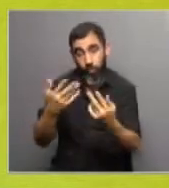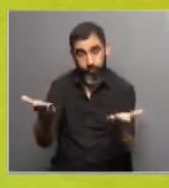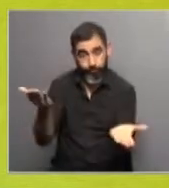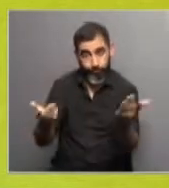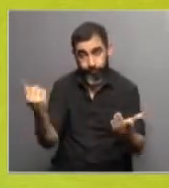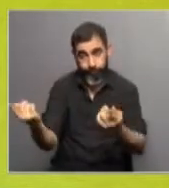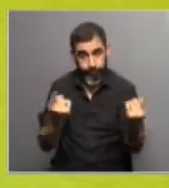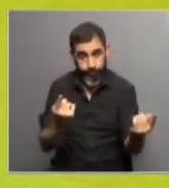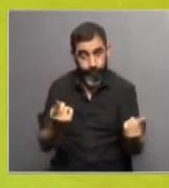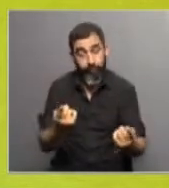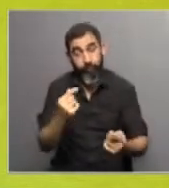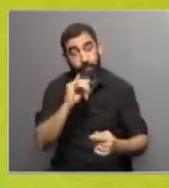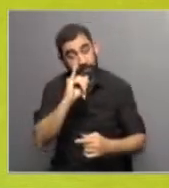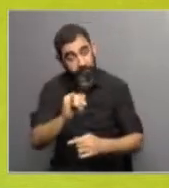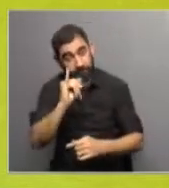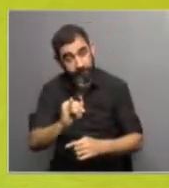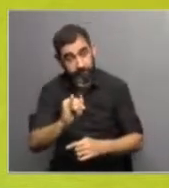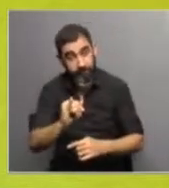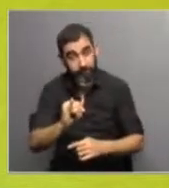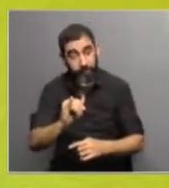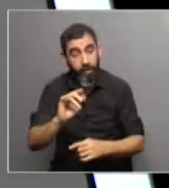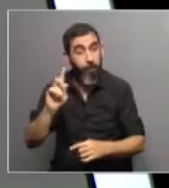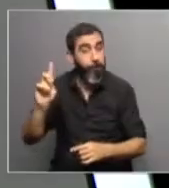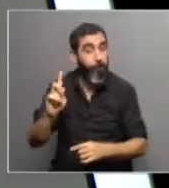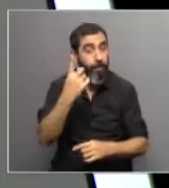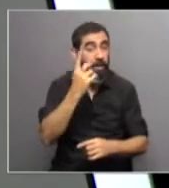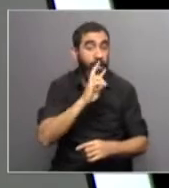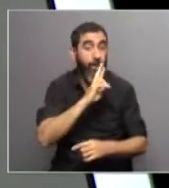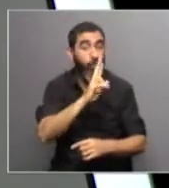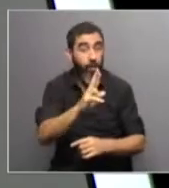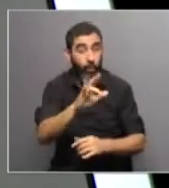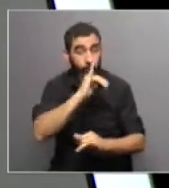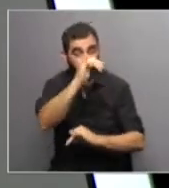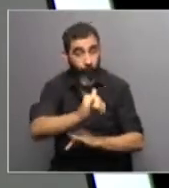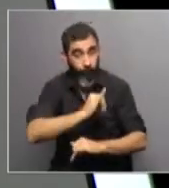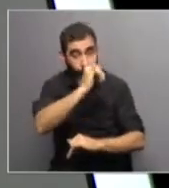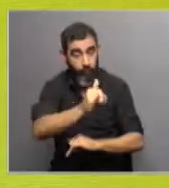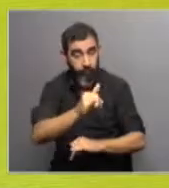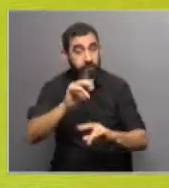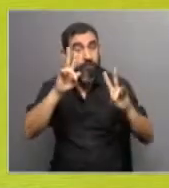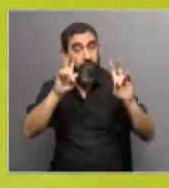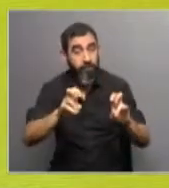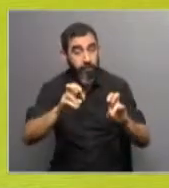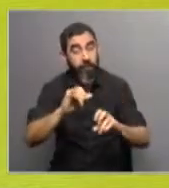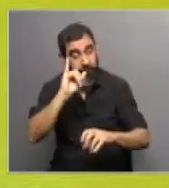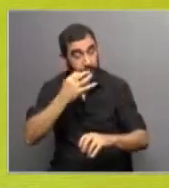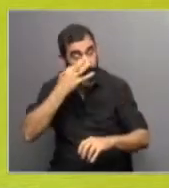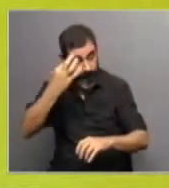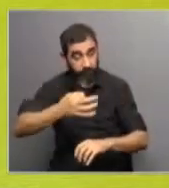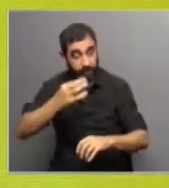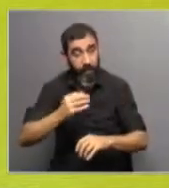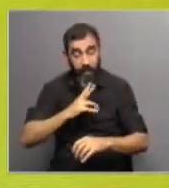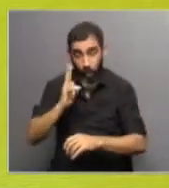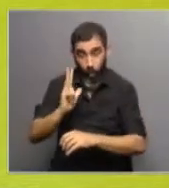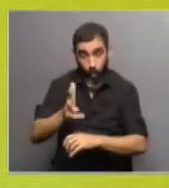Entonces, como bien tú dijiste, el primer resultado de este informe tiene que ver con que es inequívoco que la acción